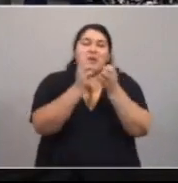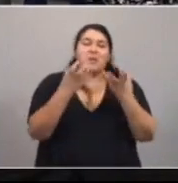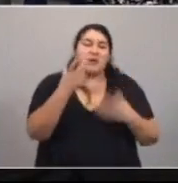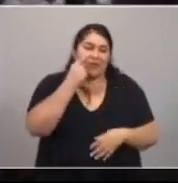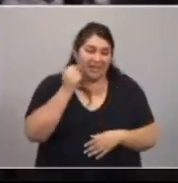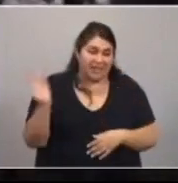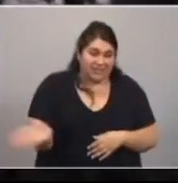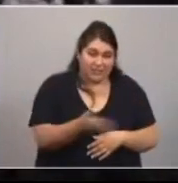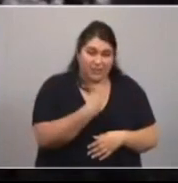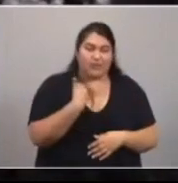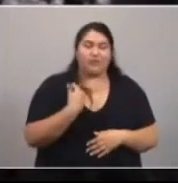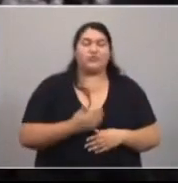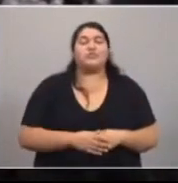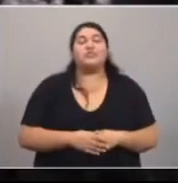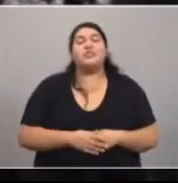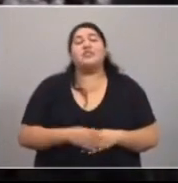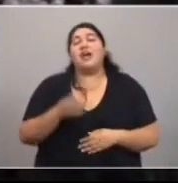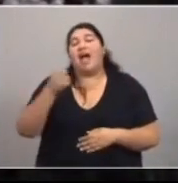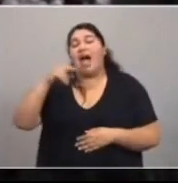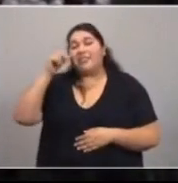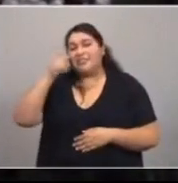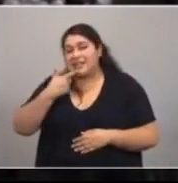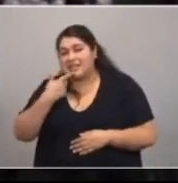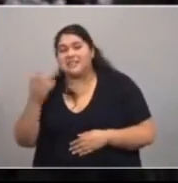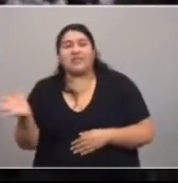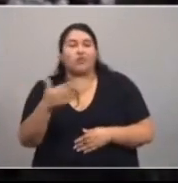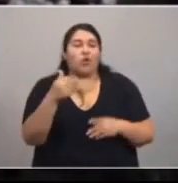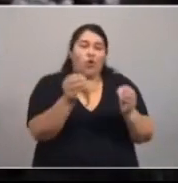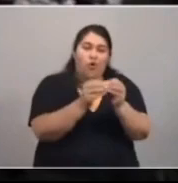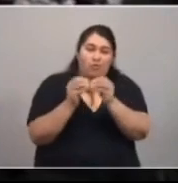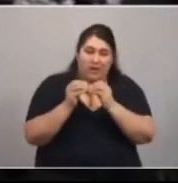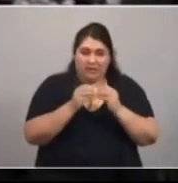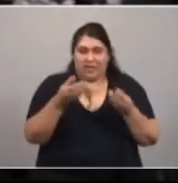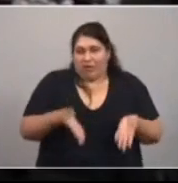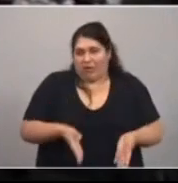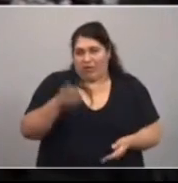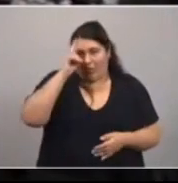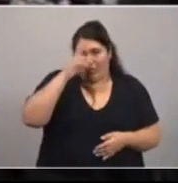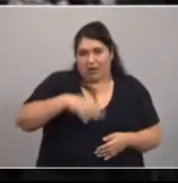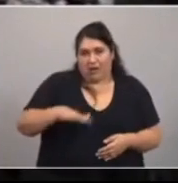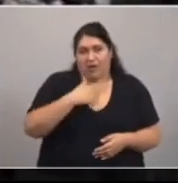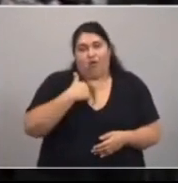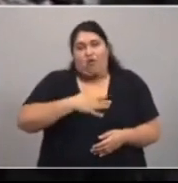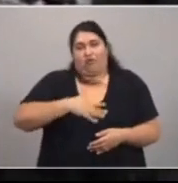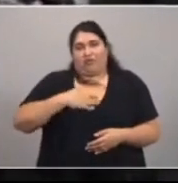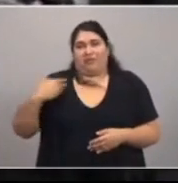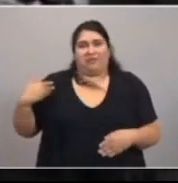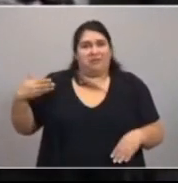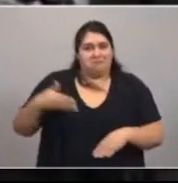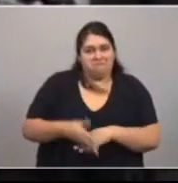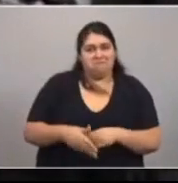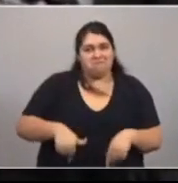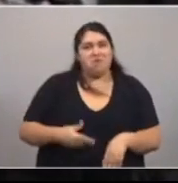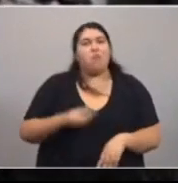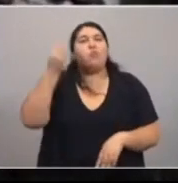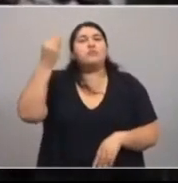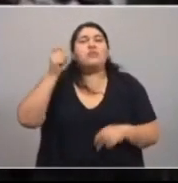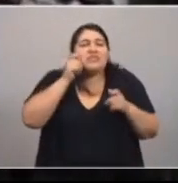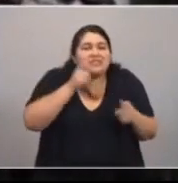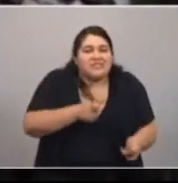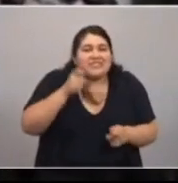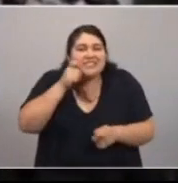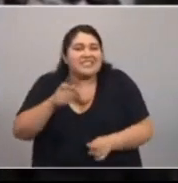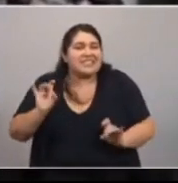todos los compañeros y compañeras de Varela, un gusto estar nuevamente, hemos todos venido muchas veces a visitar y a ver este municipio que